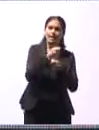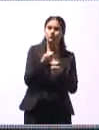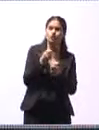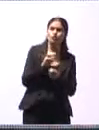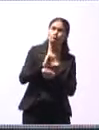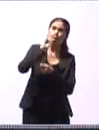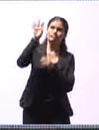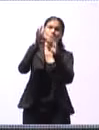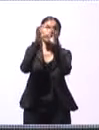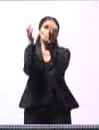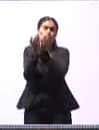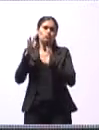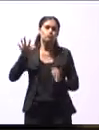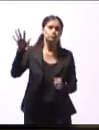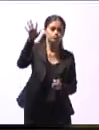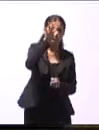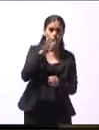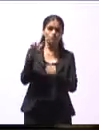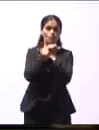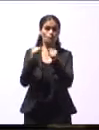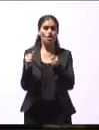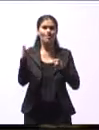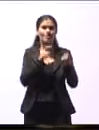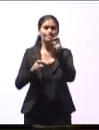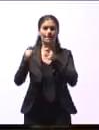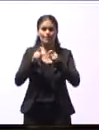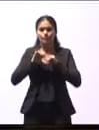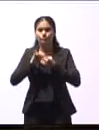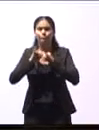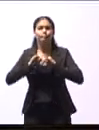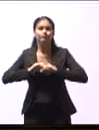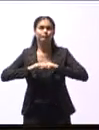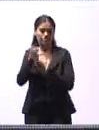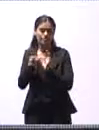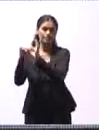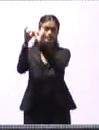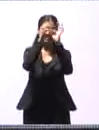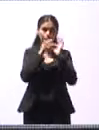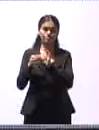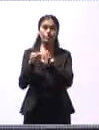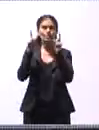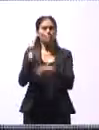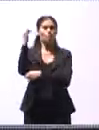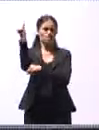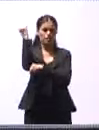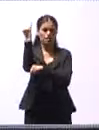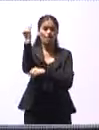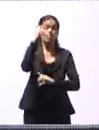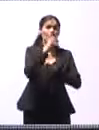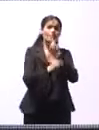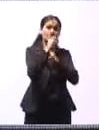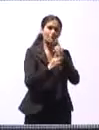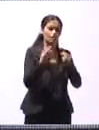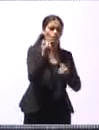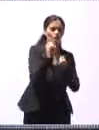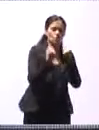intrarregional y global dinámico que complemente una estrategia de expansión global de las exportaciones. Ante estos desafíos, el equipo